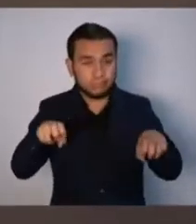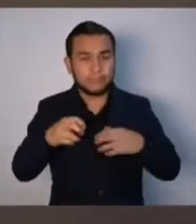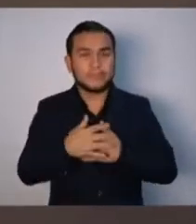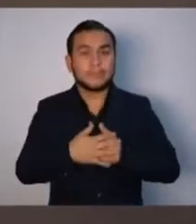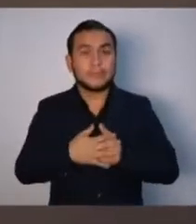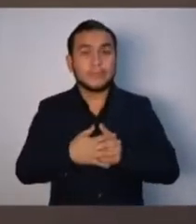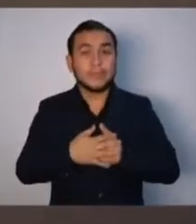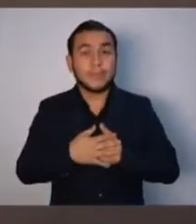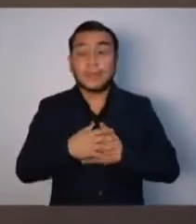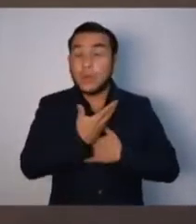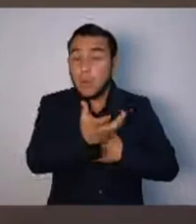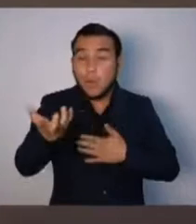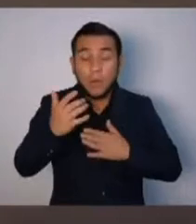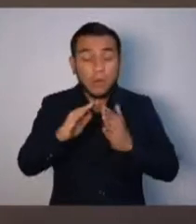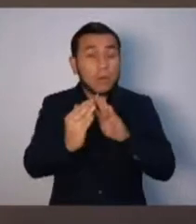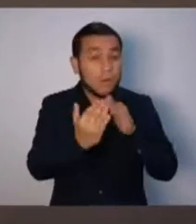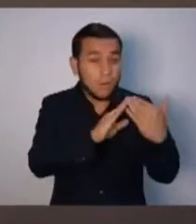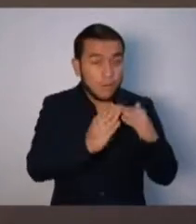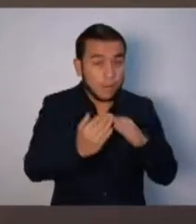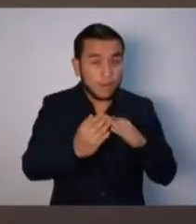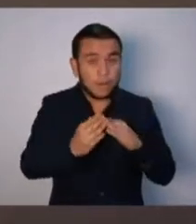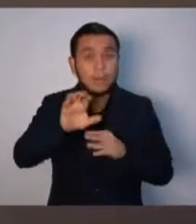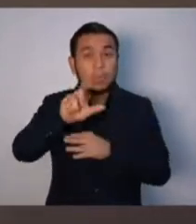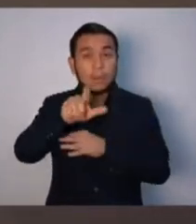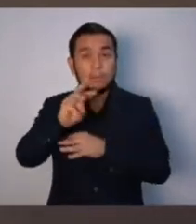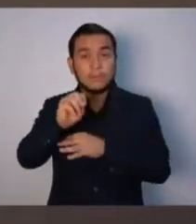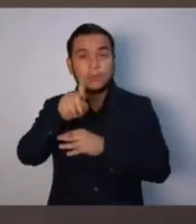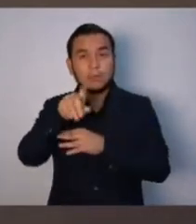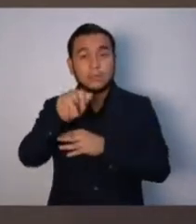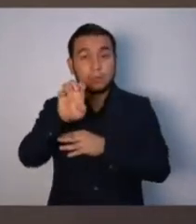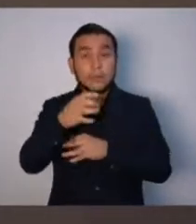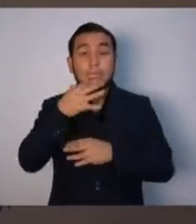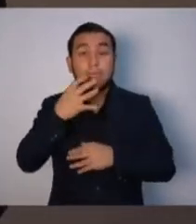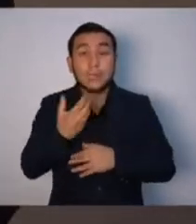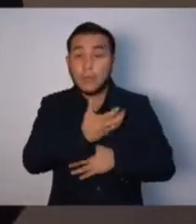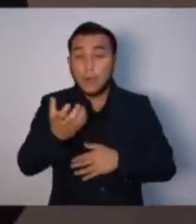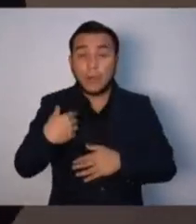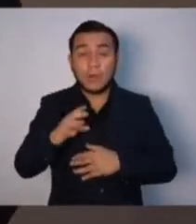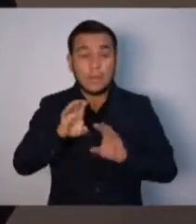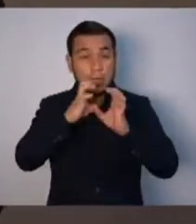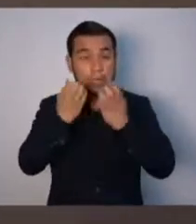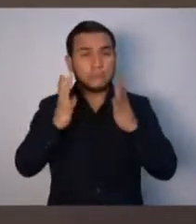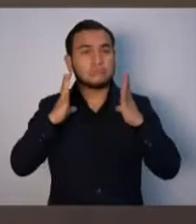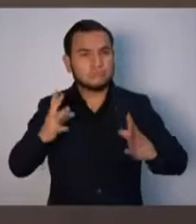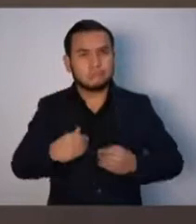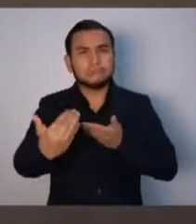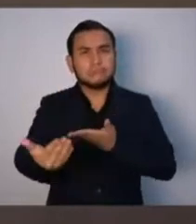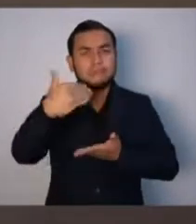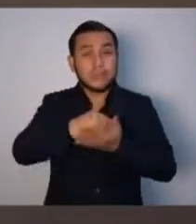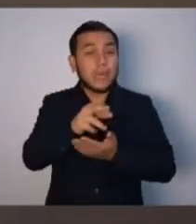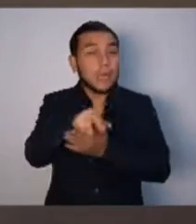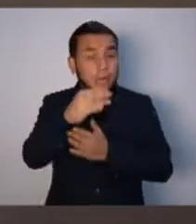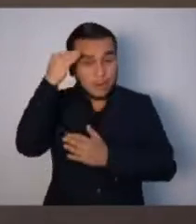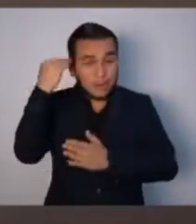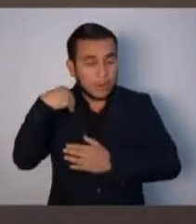si vamos a ver habitantes de la comunidad del mozote y lugares aledaños señores miembros del gabinete de gobierno que nos acompañan aquí amigas y amigos de la